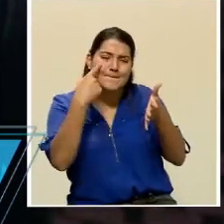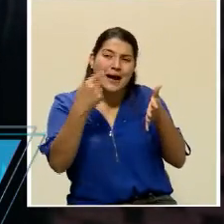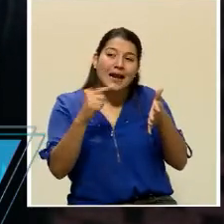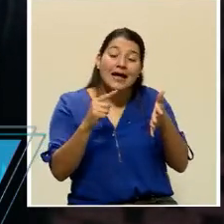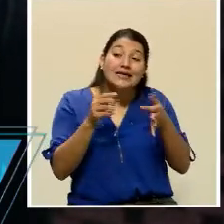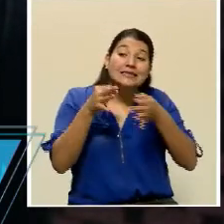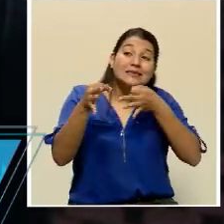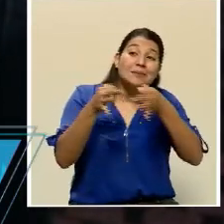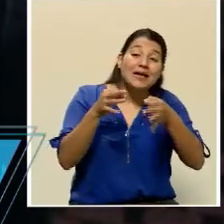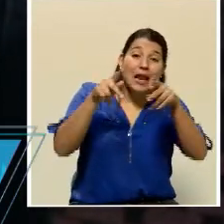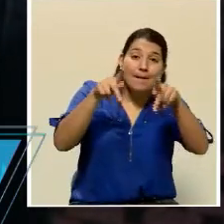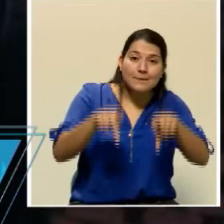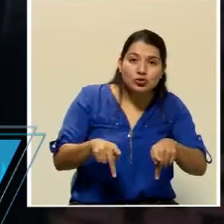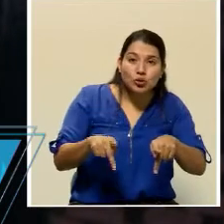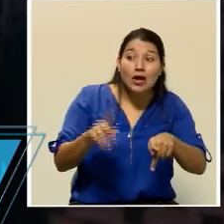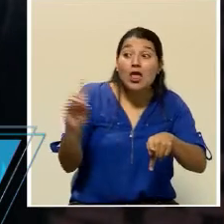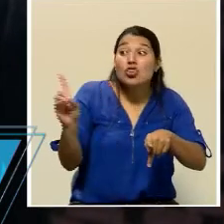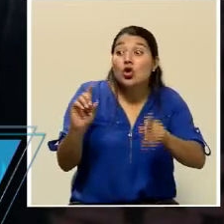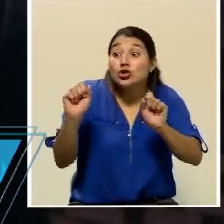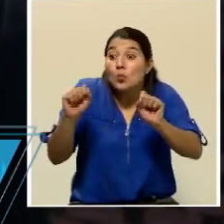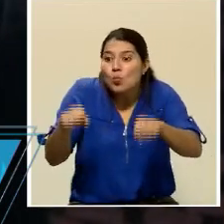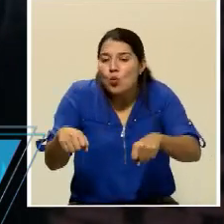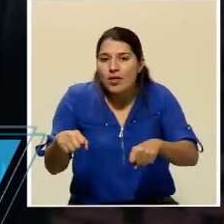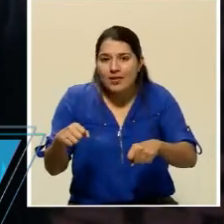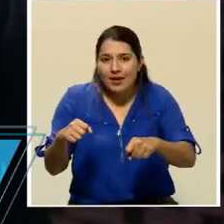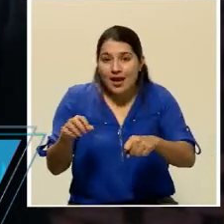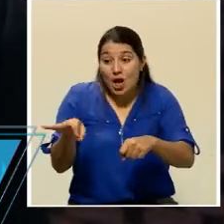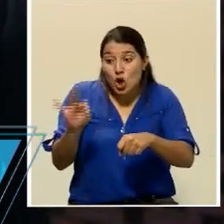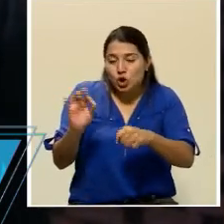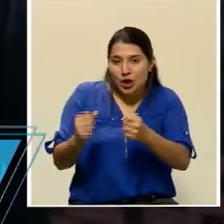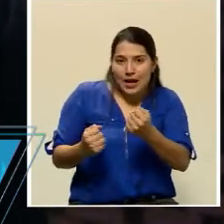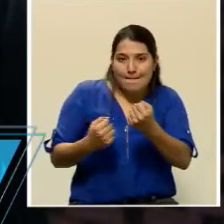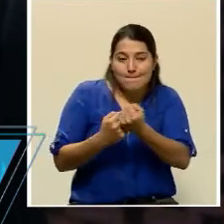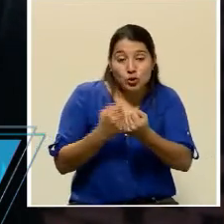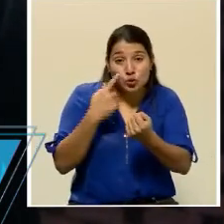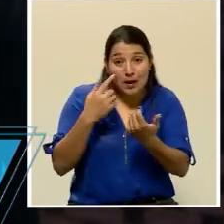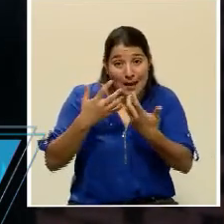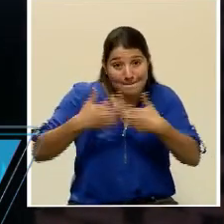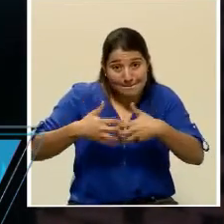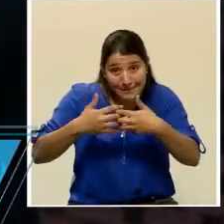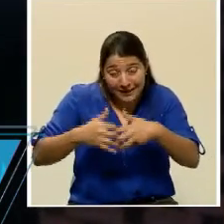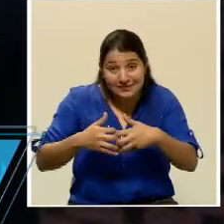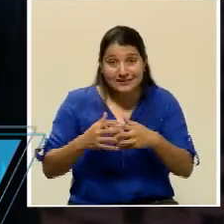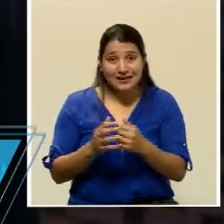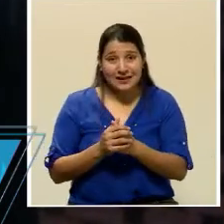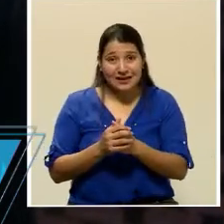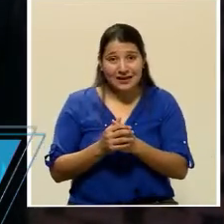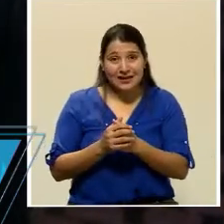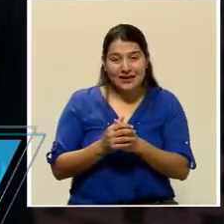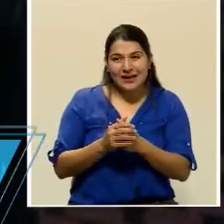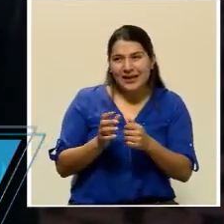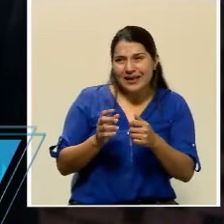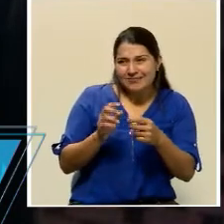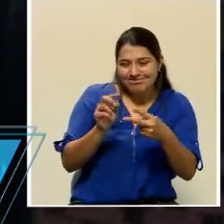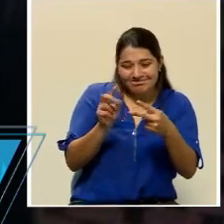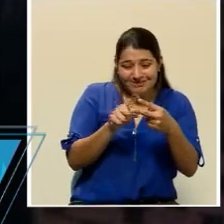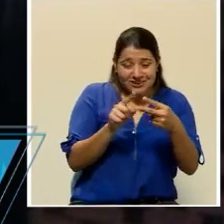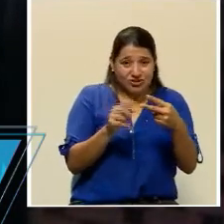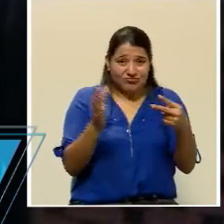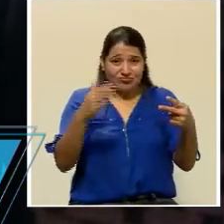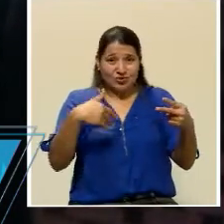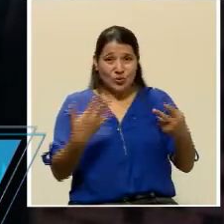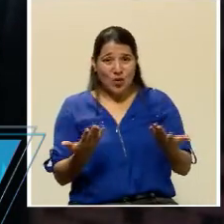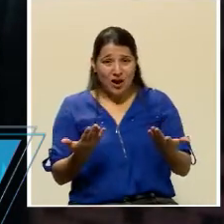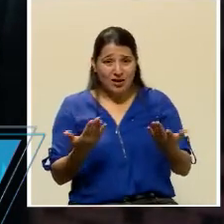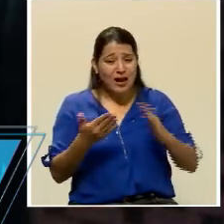dónde puede encontrar respaldo para sus empresas forma parte de esa noción que se siente en la sociedad de que no existe un